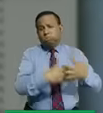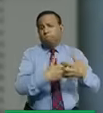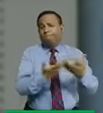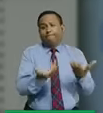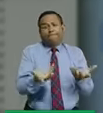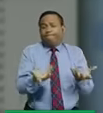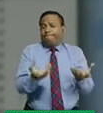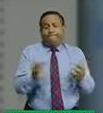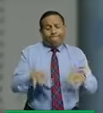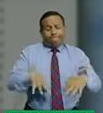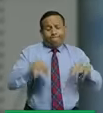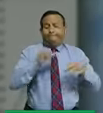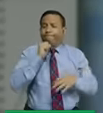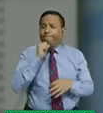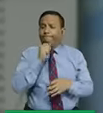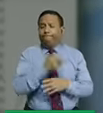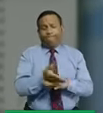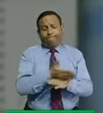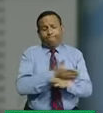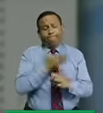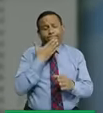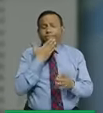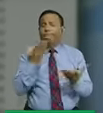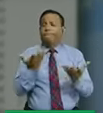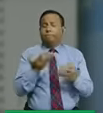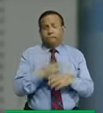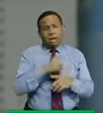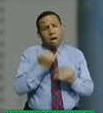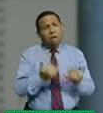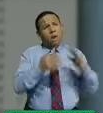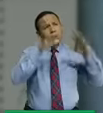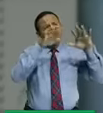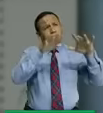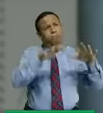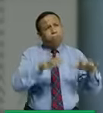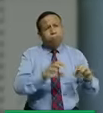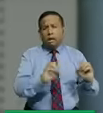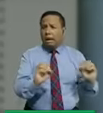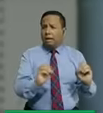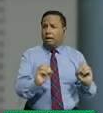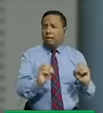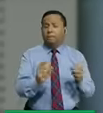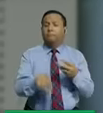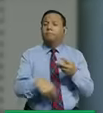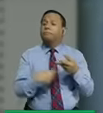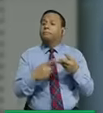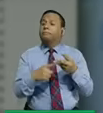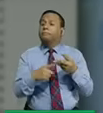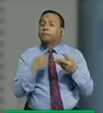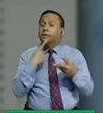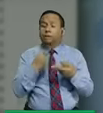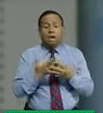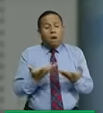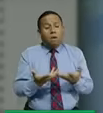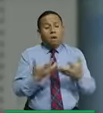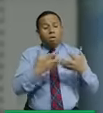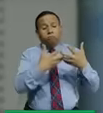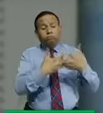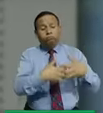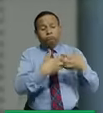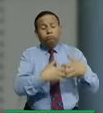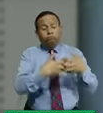representaban una alternativa de suministro frente al estiaje que vive el país. Y no es todo, también determina indisponibilidad energética